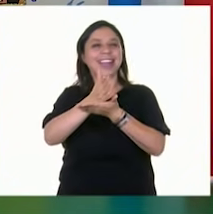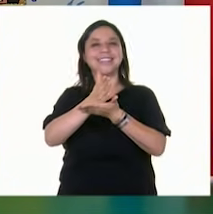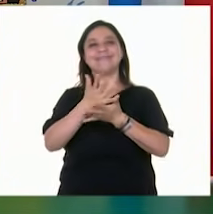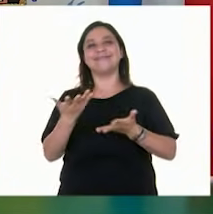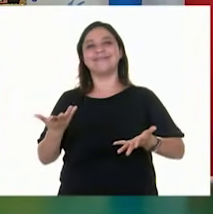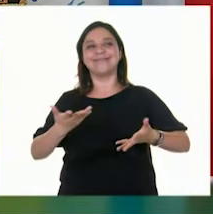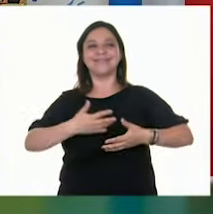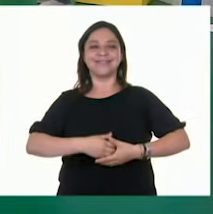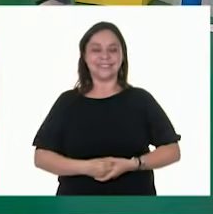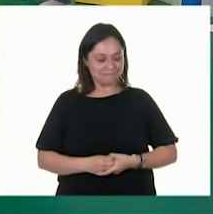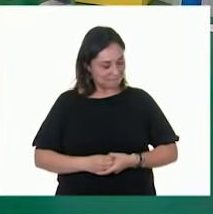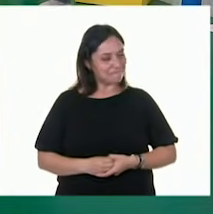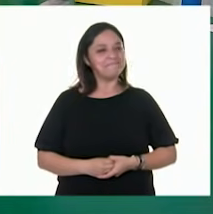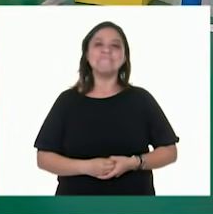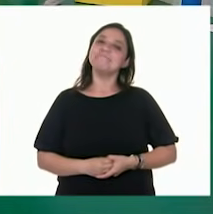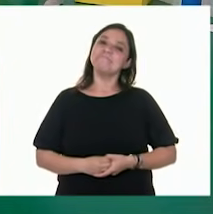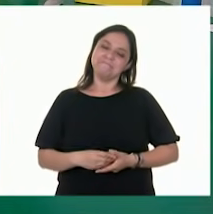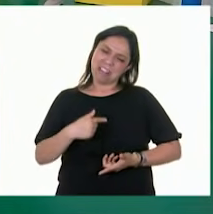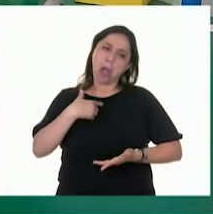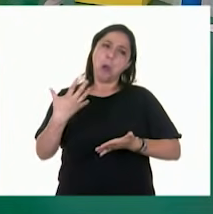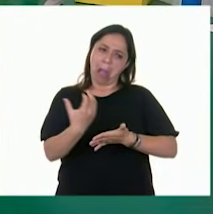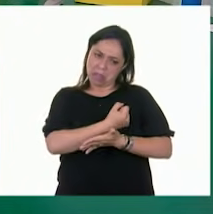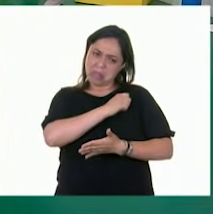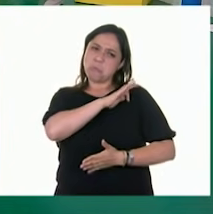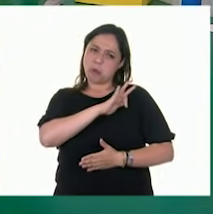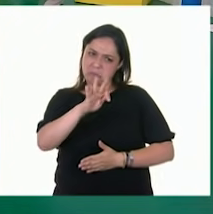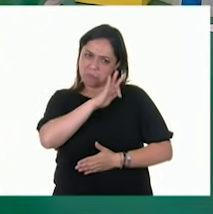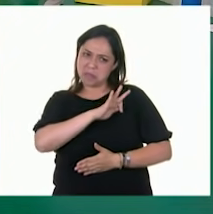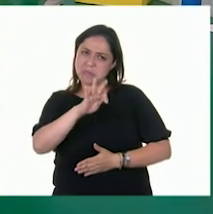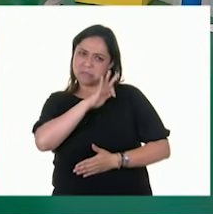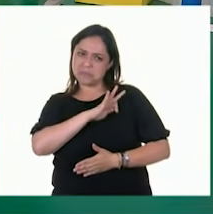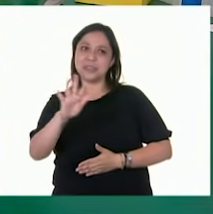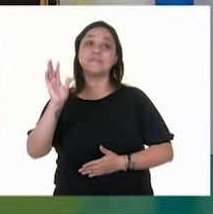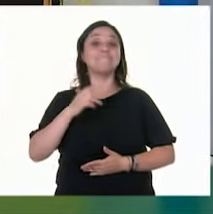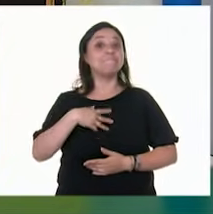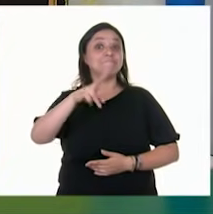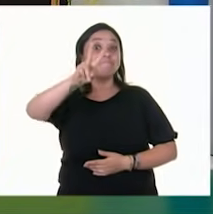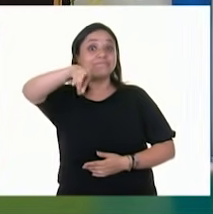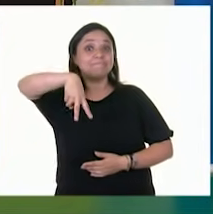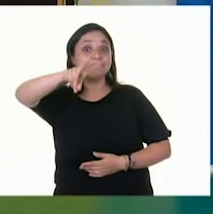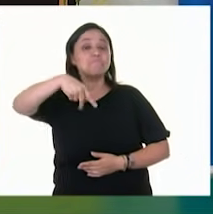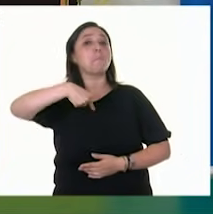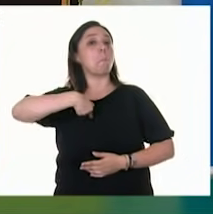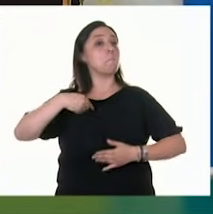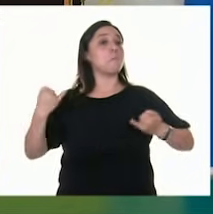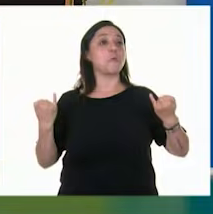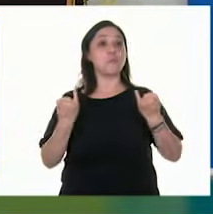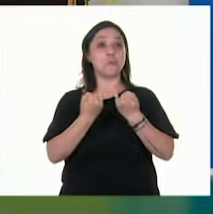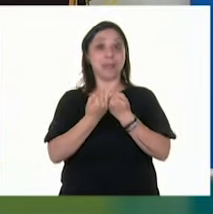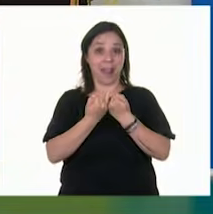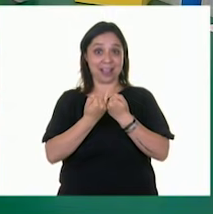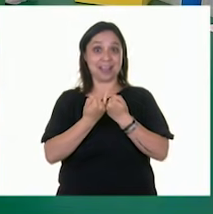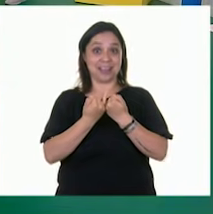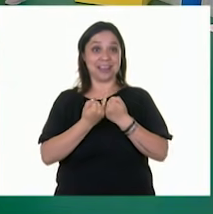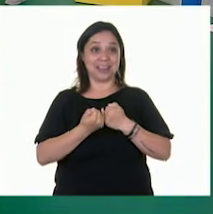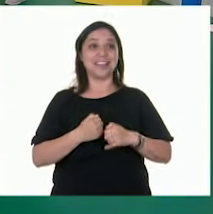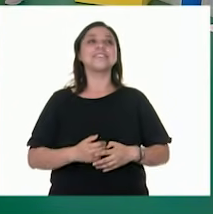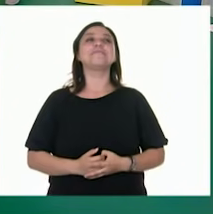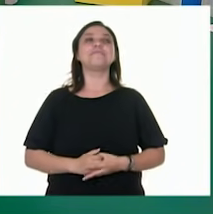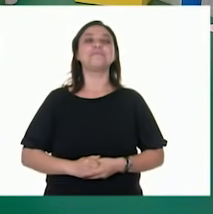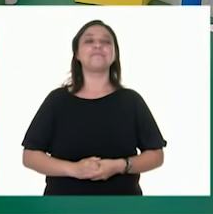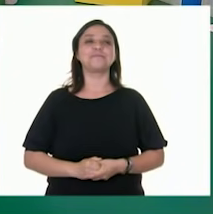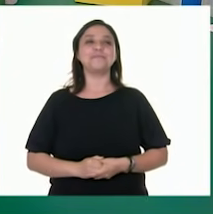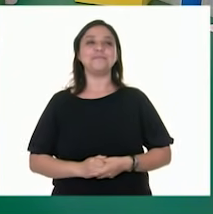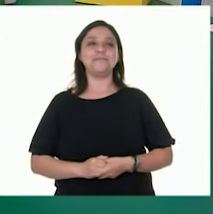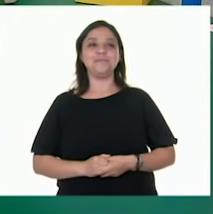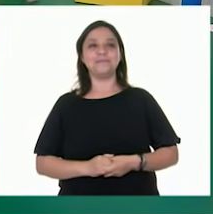Muy bien. Ajá. Ya me corté, pero aún puedo ganar. Aún puedo. Es verdad. ¿Yo también? Sí. ¡Ay, todo lo que sigue!